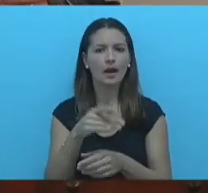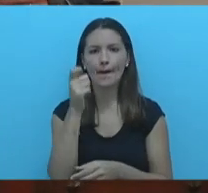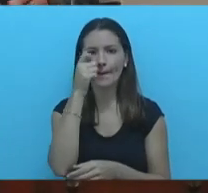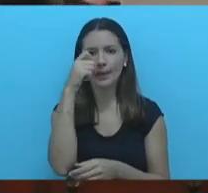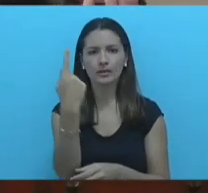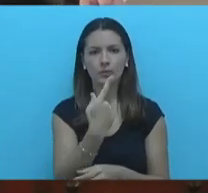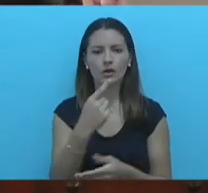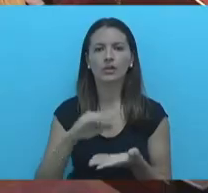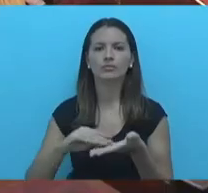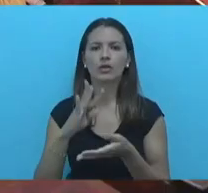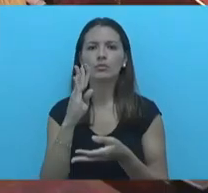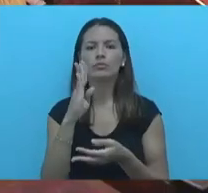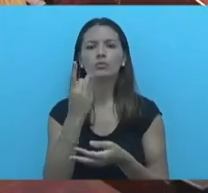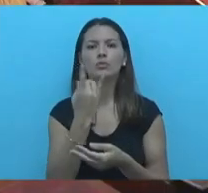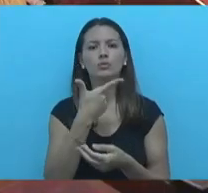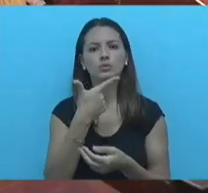Diputado Busato, tiene uso de la palabra.